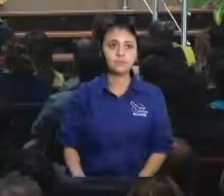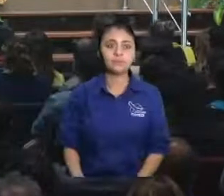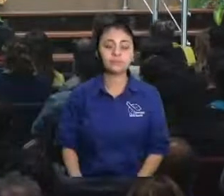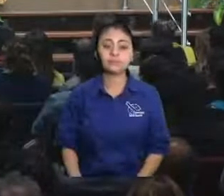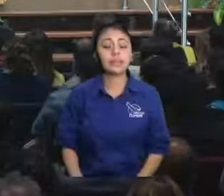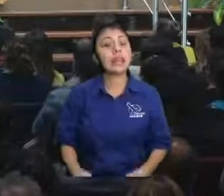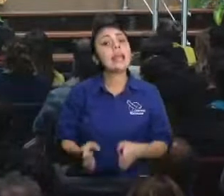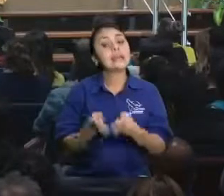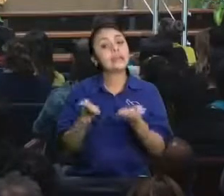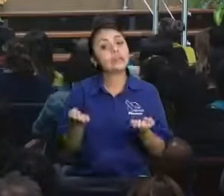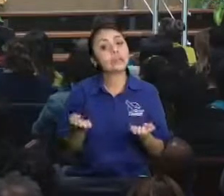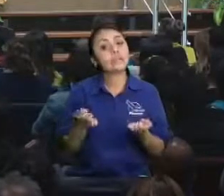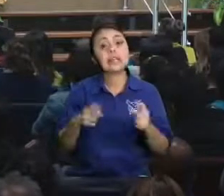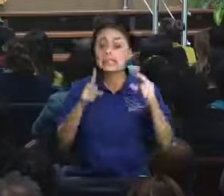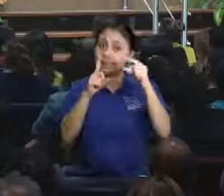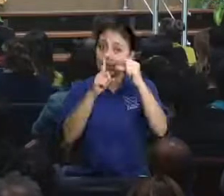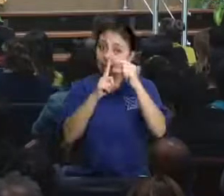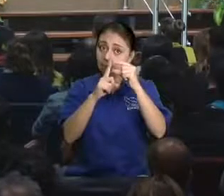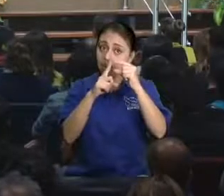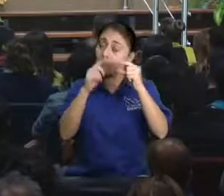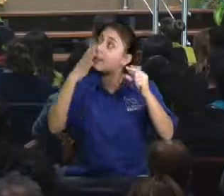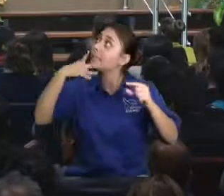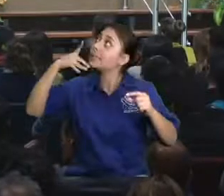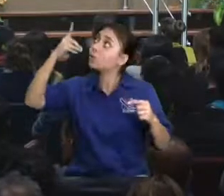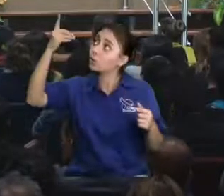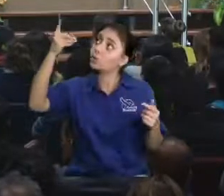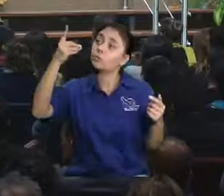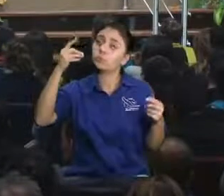si la palabra de Dios es la profecía,